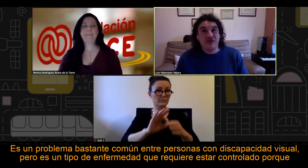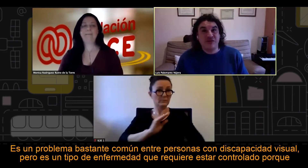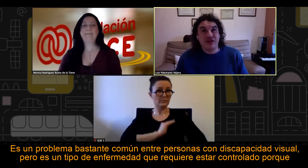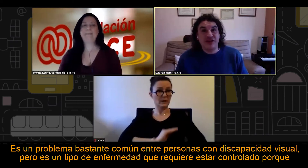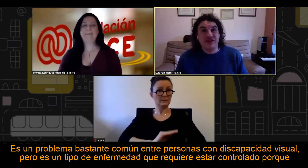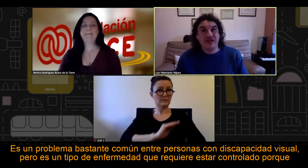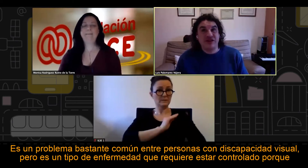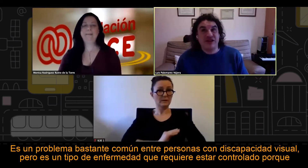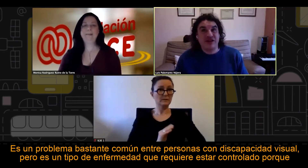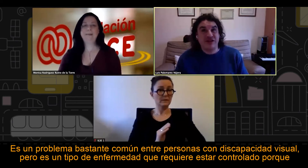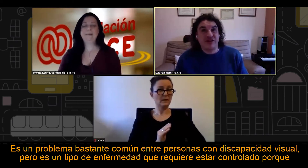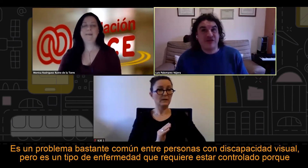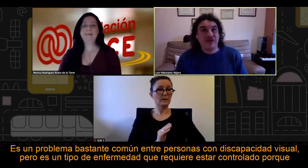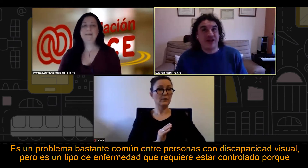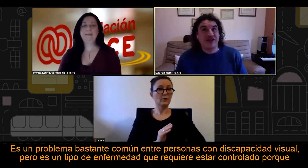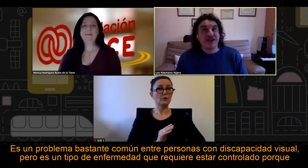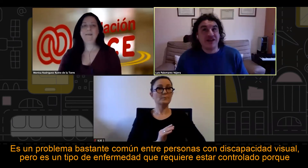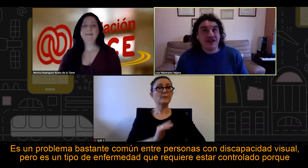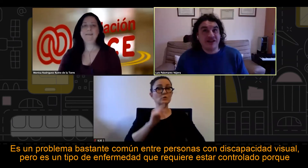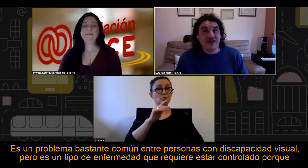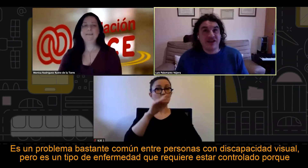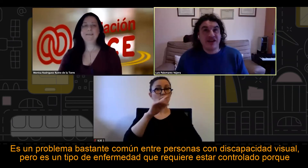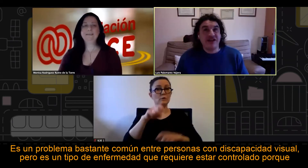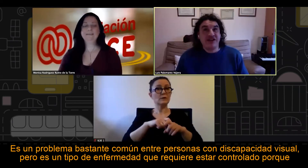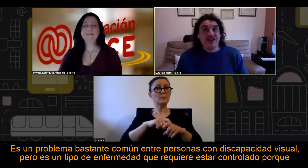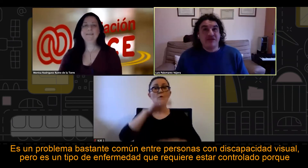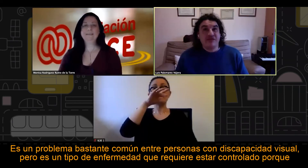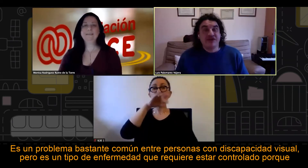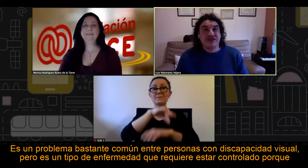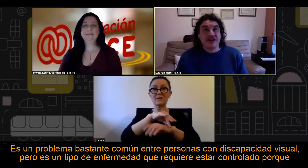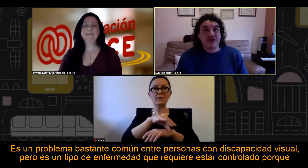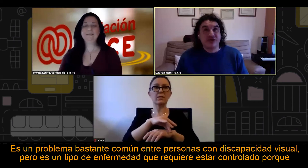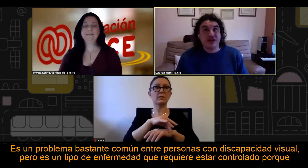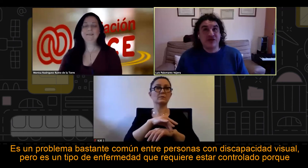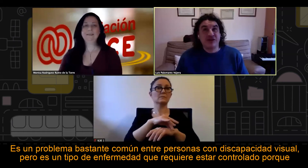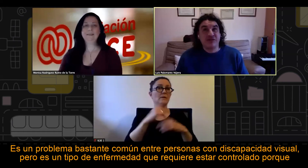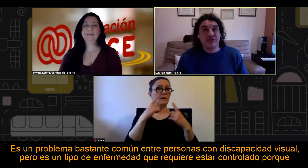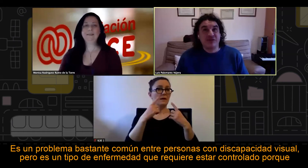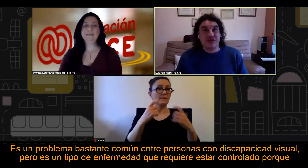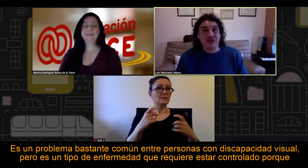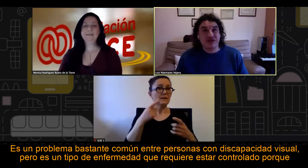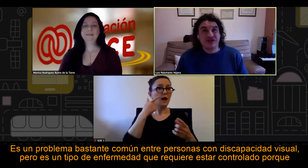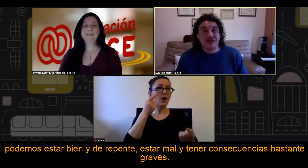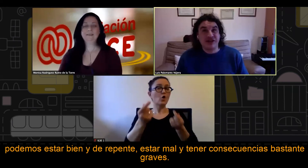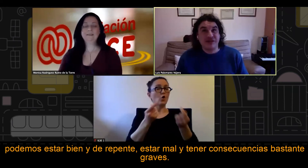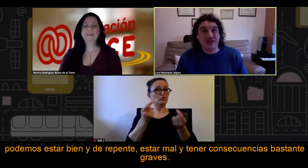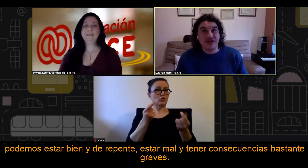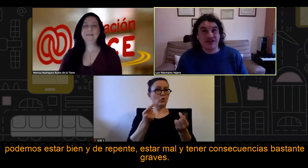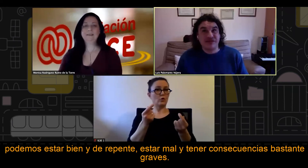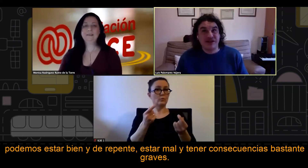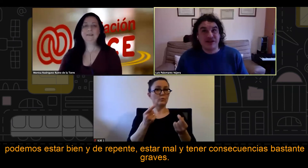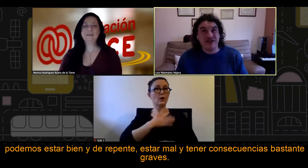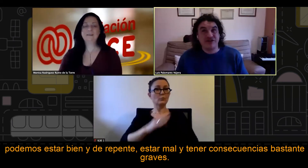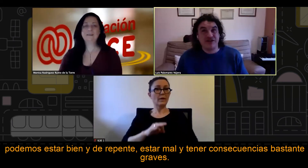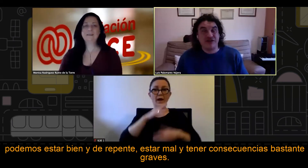un tipo de enfermedad que requiere pues estar controlado, porque podemos estar bien y de repente estar